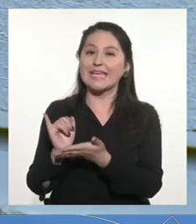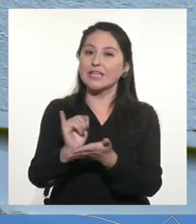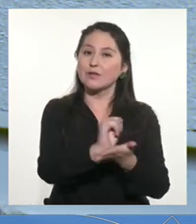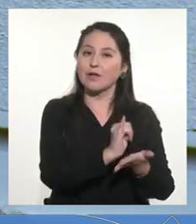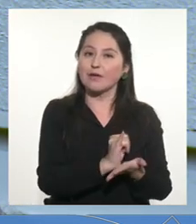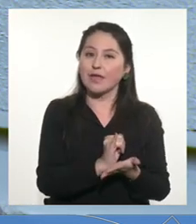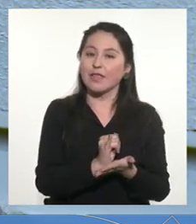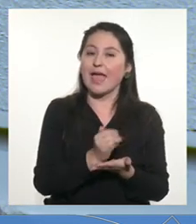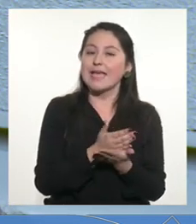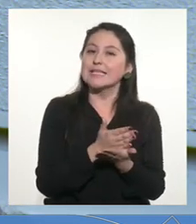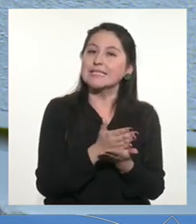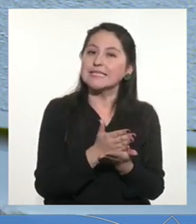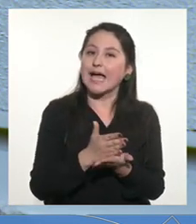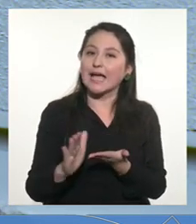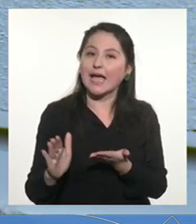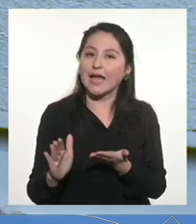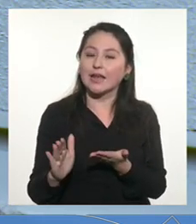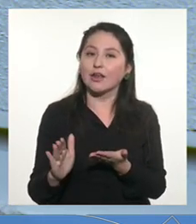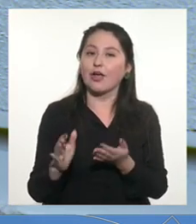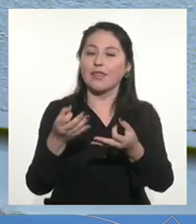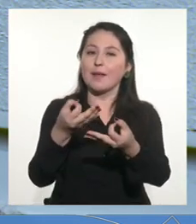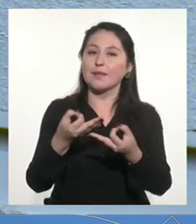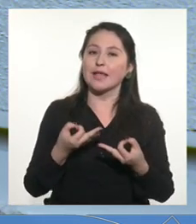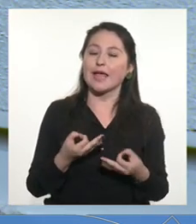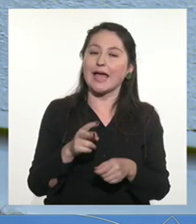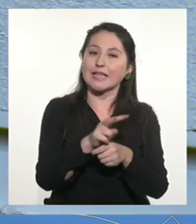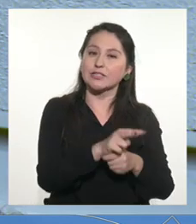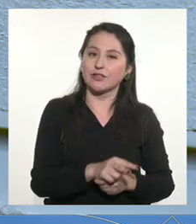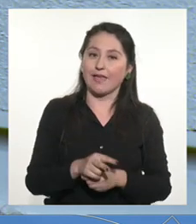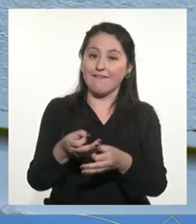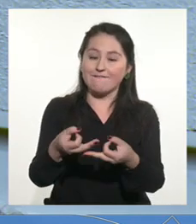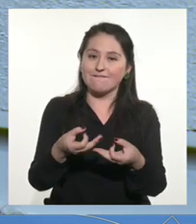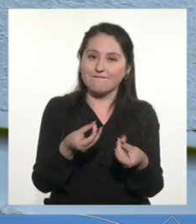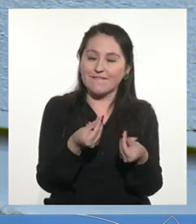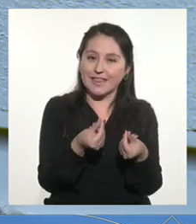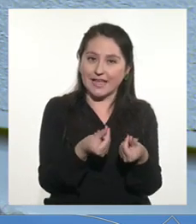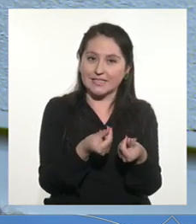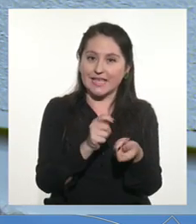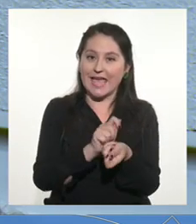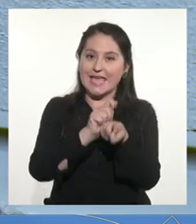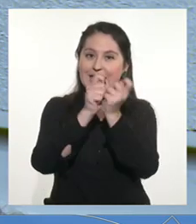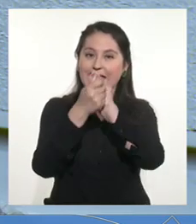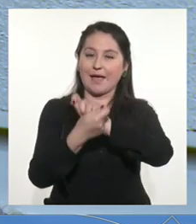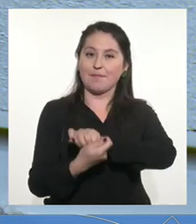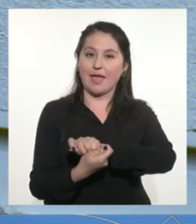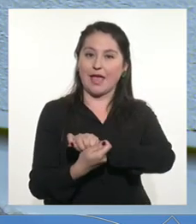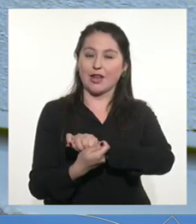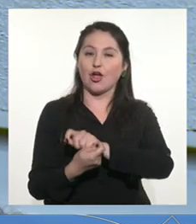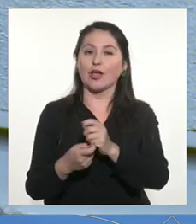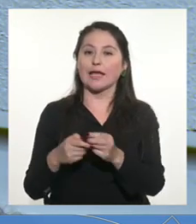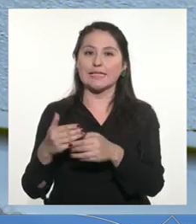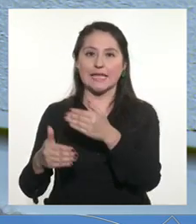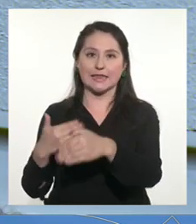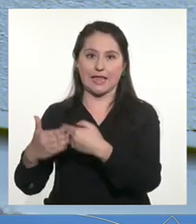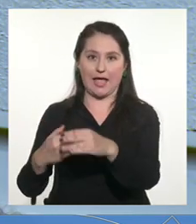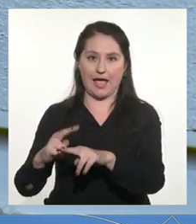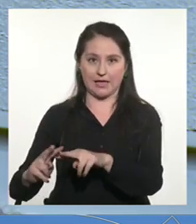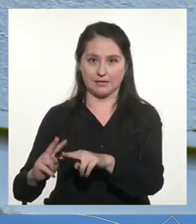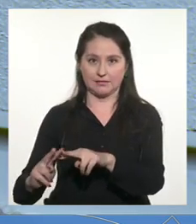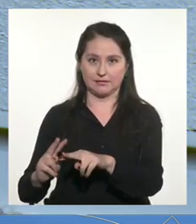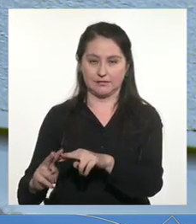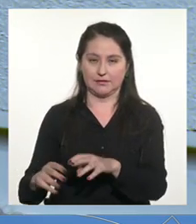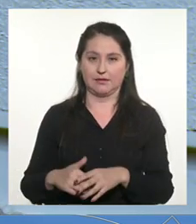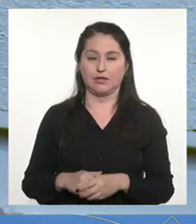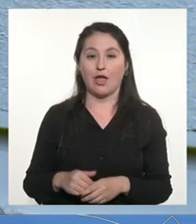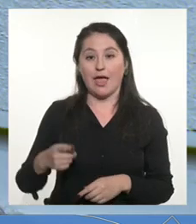sacarlo del ámbito de la administración y finanzas y ponerlo en el ámbito de la parte operacional porque son quienes nos